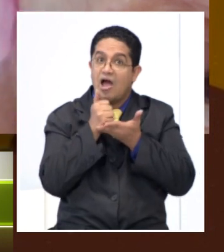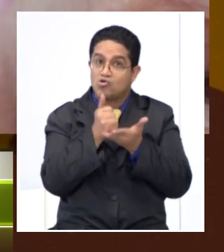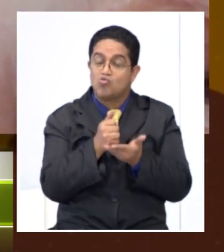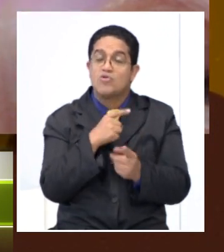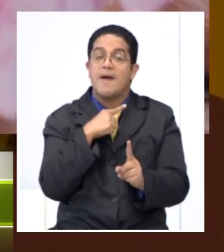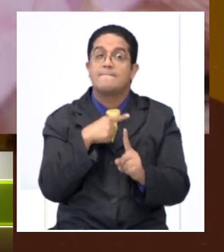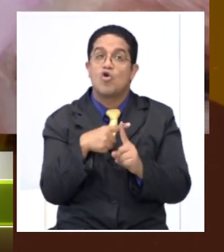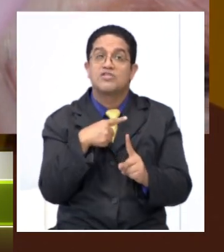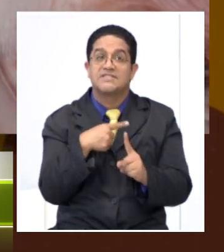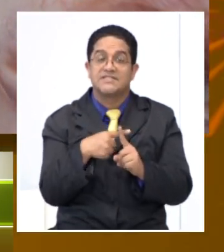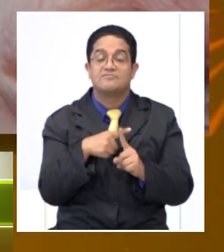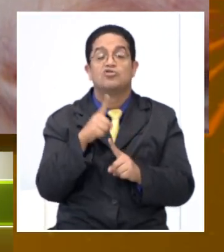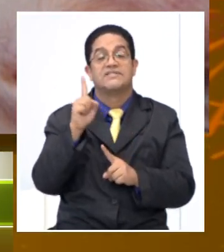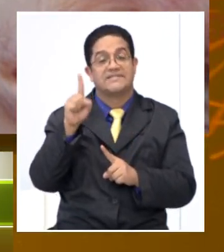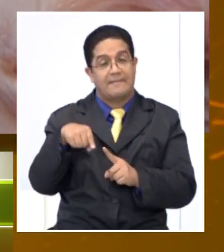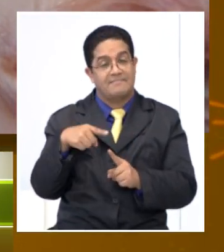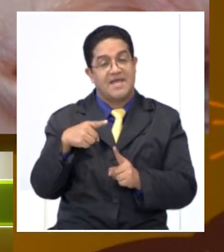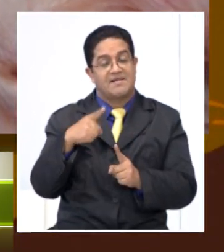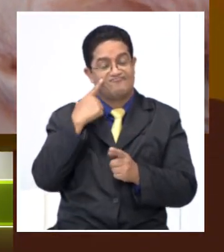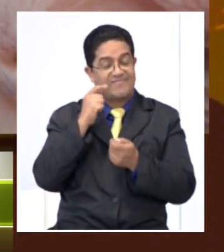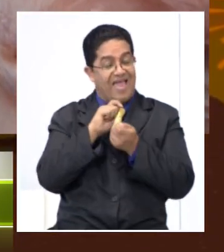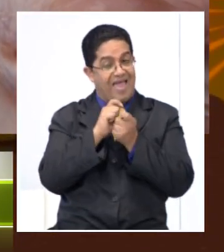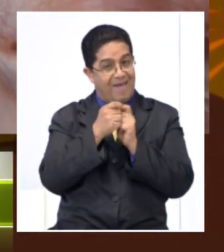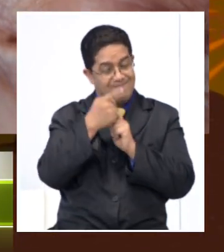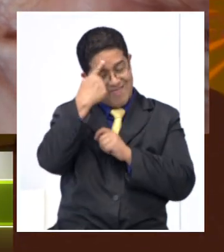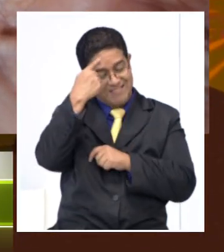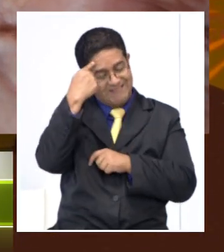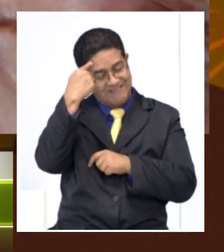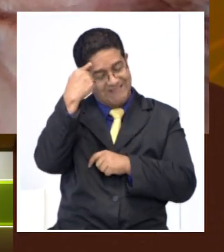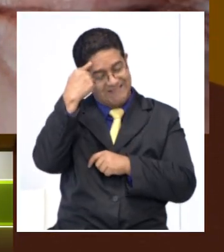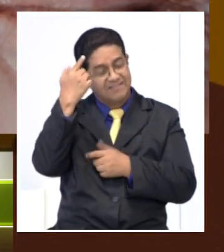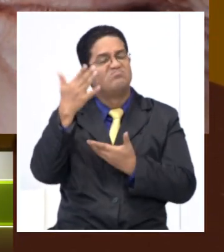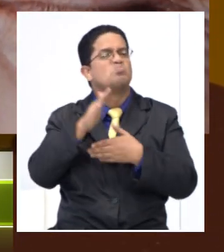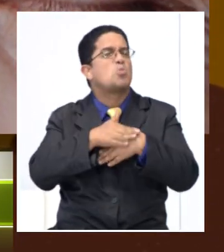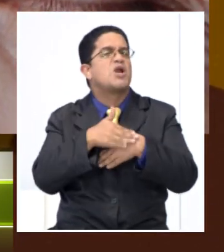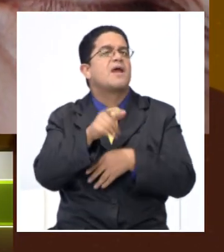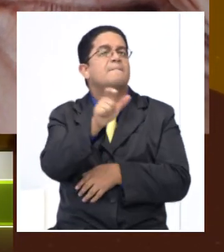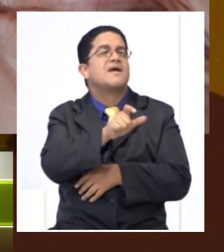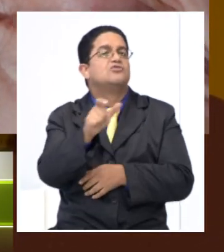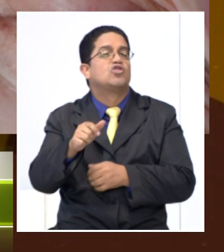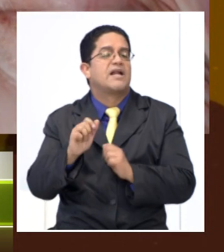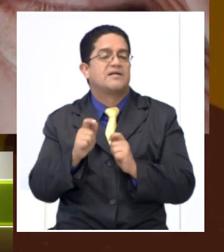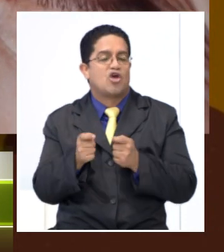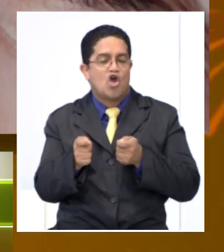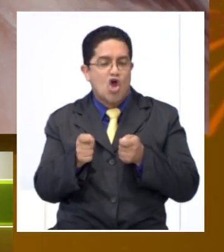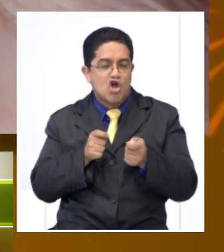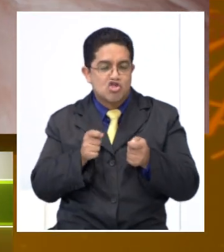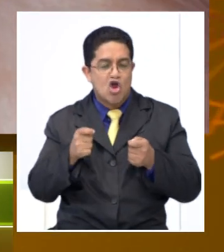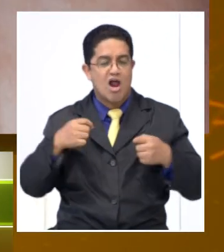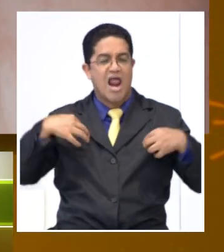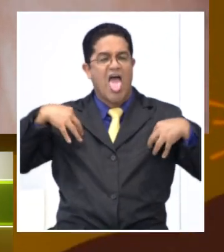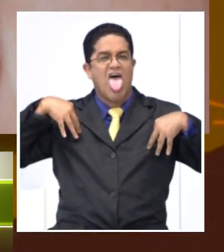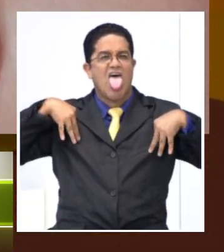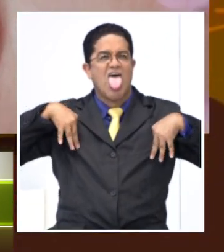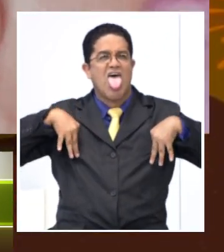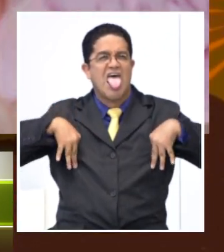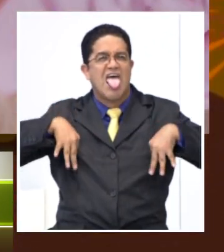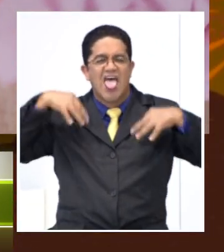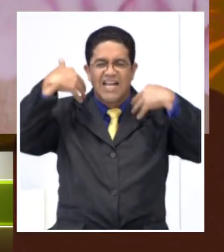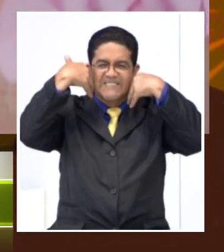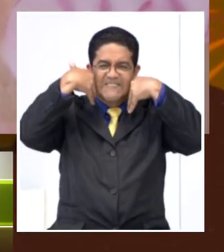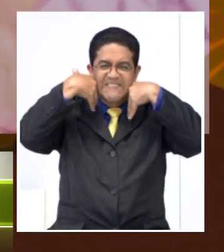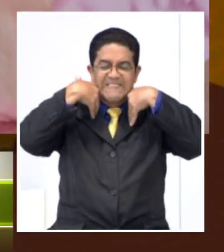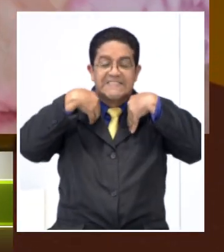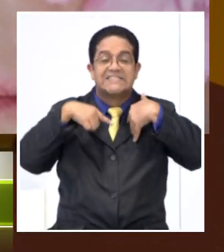tiene y el impacto psicológico positivo también sobre el paciente, porque un paciente que logra controlar su sudoración excesiva a nivel de las